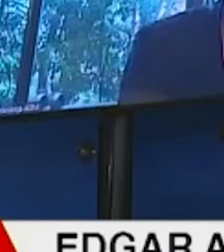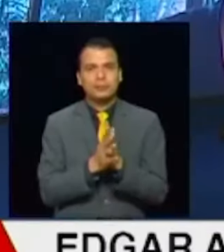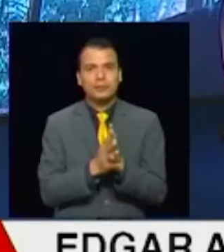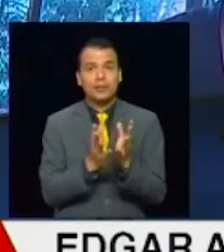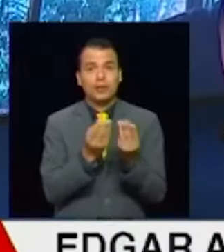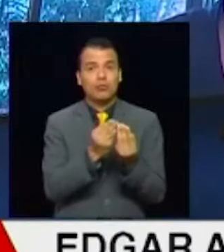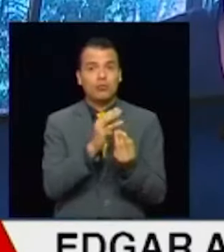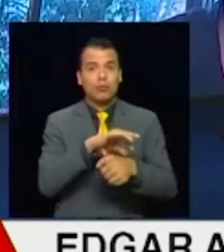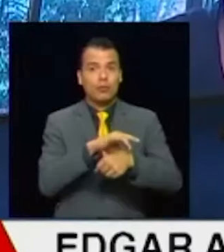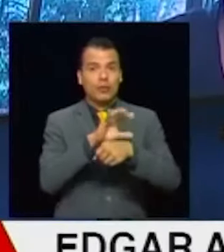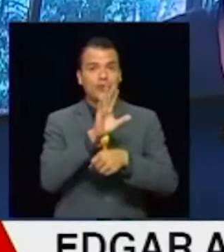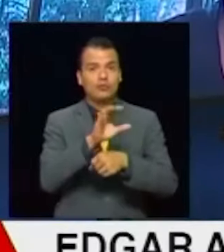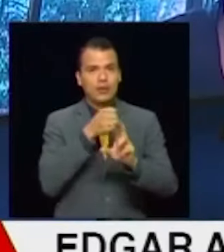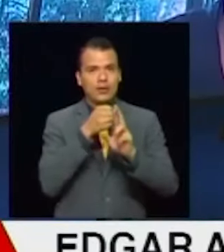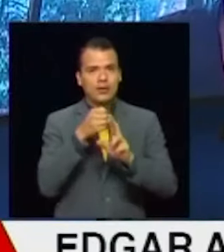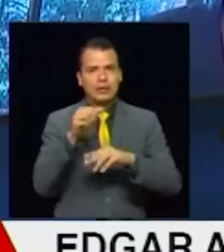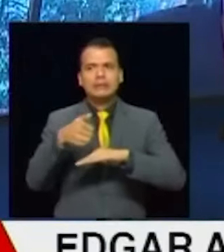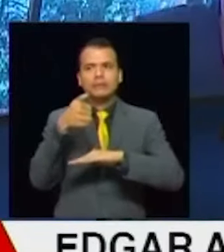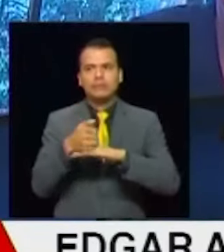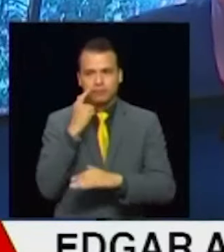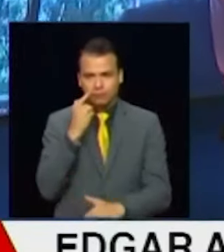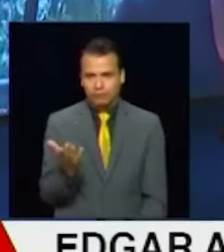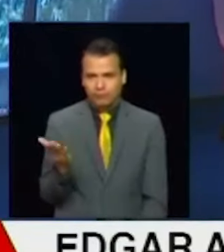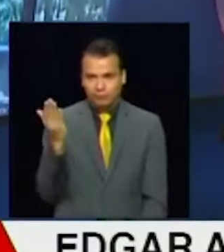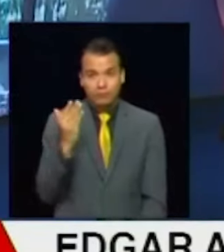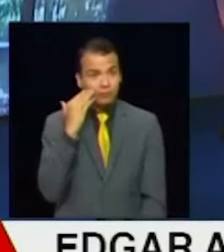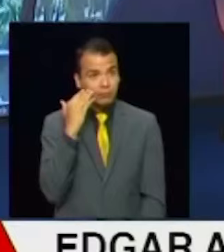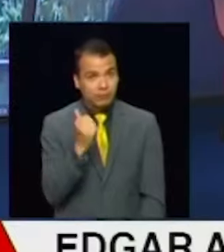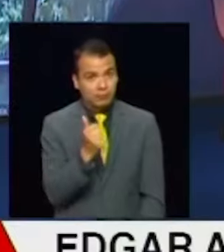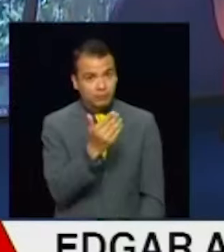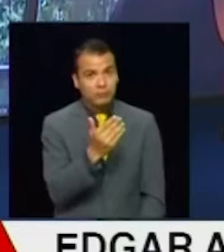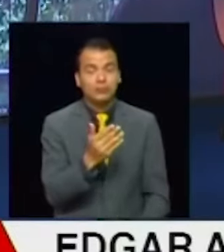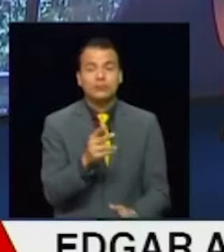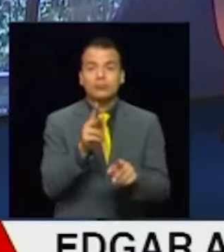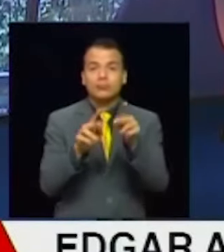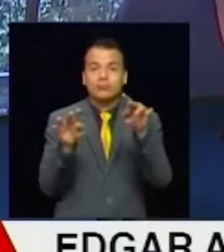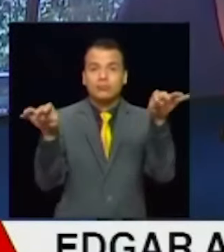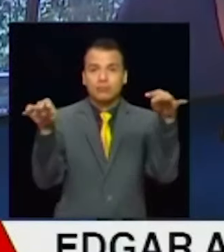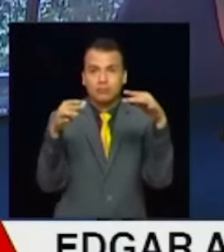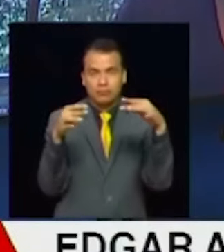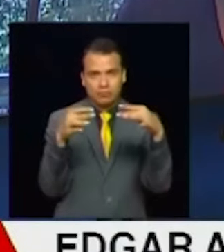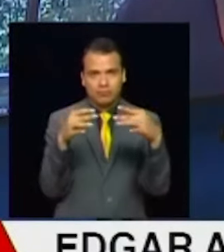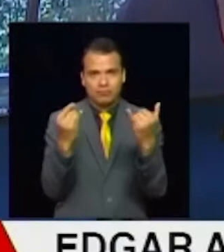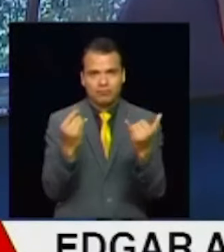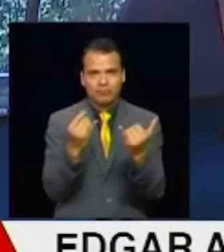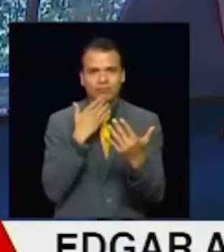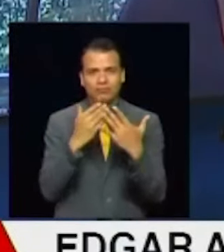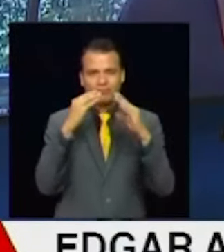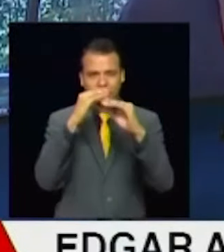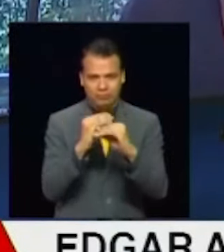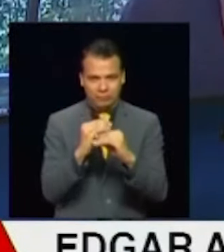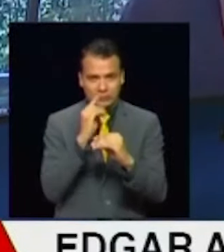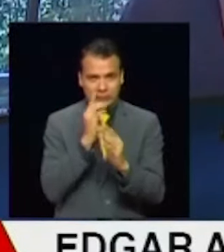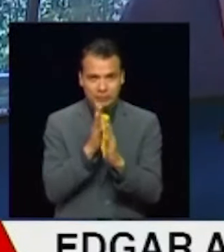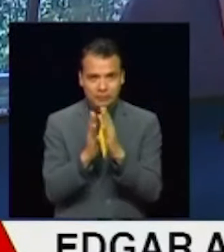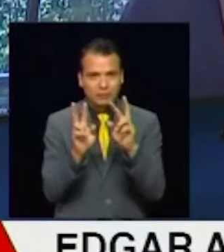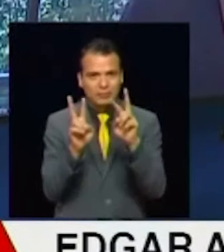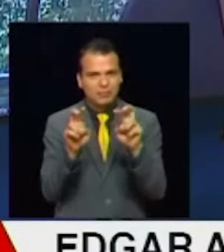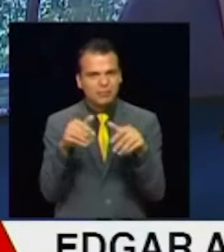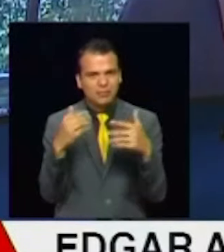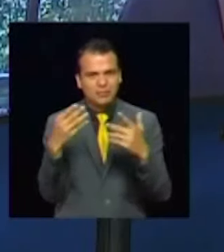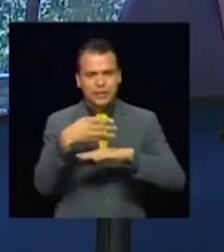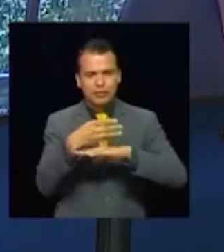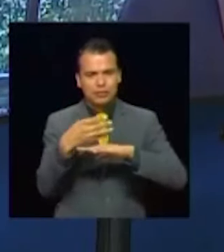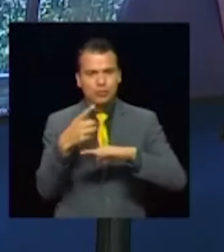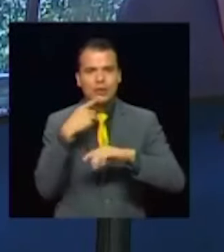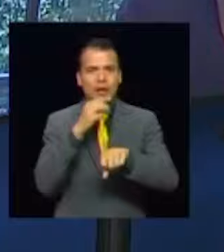Muy buenas noches, Laura y televidentes, y seguimos con el tema de Sura. Obviamente el retiro voluntario de esta EPS, y hoy tenemos a la presidenta